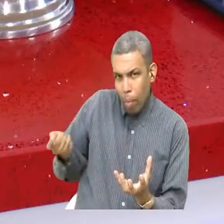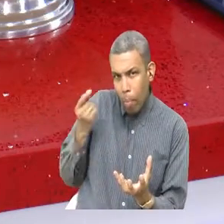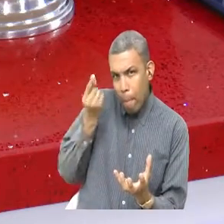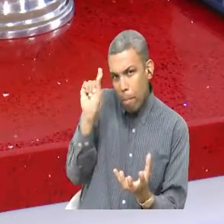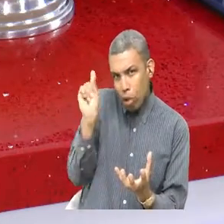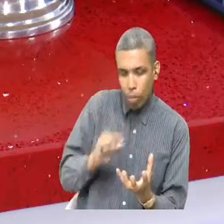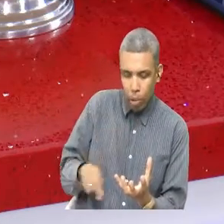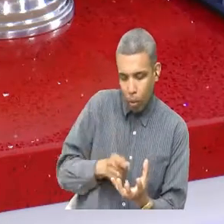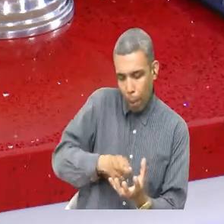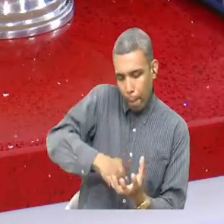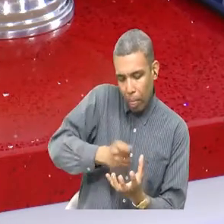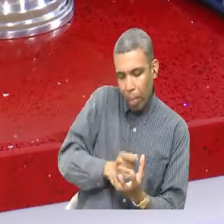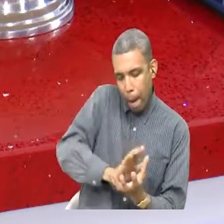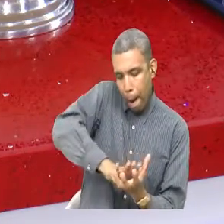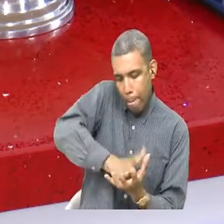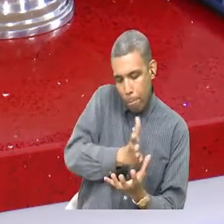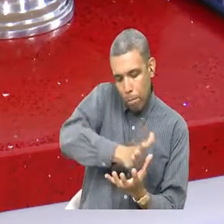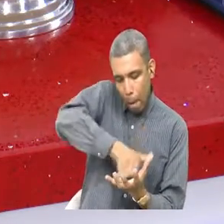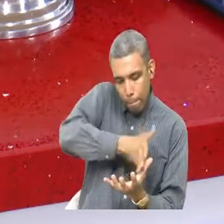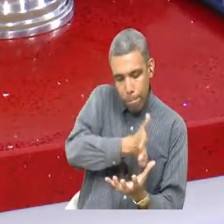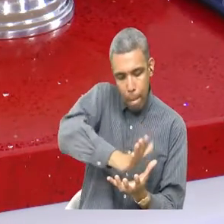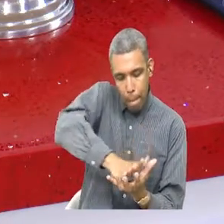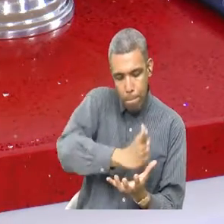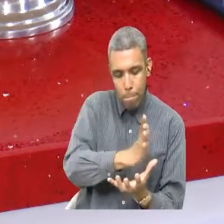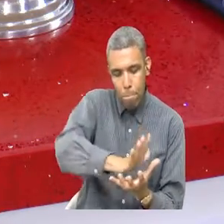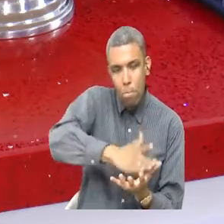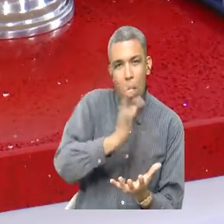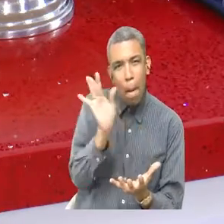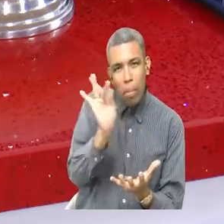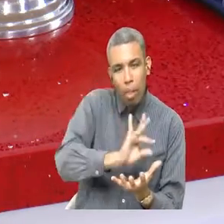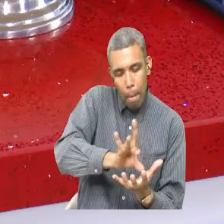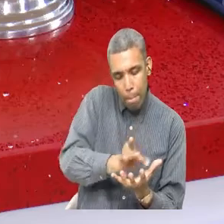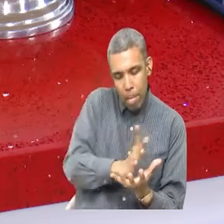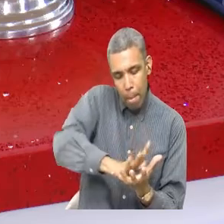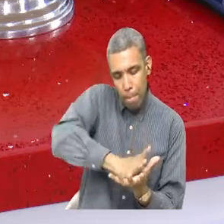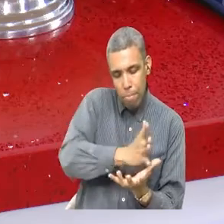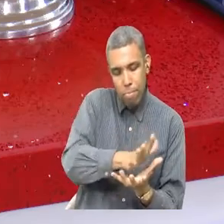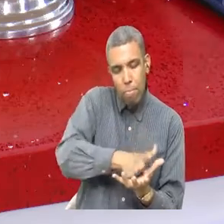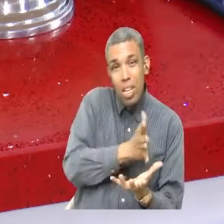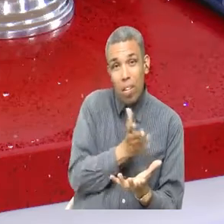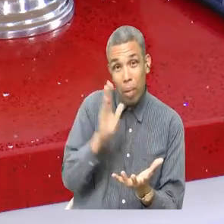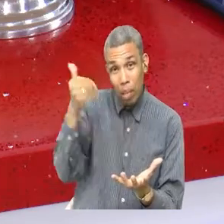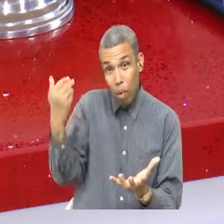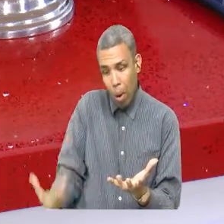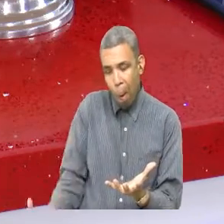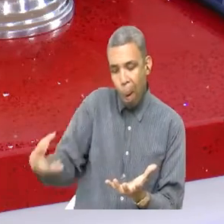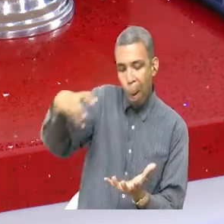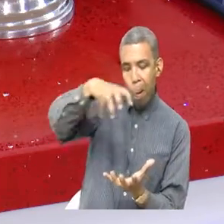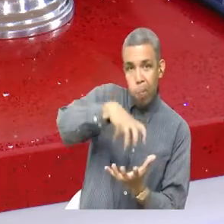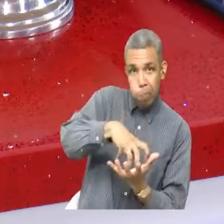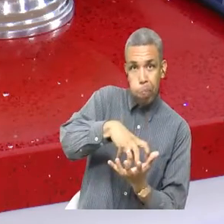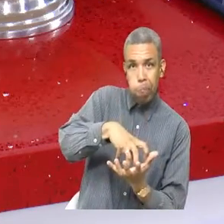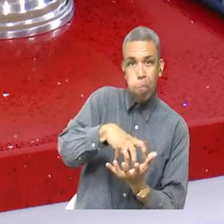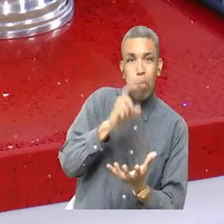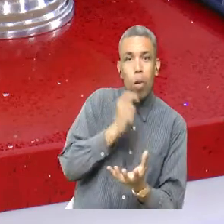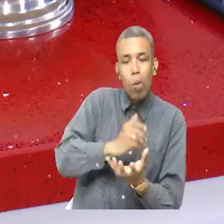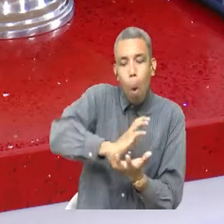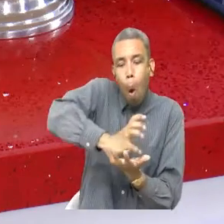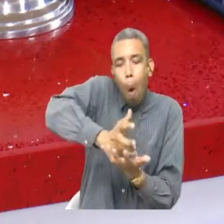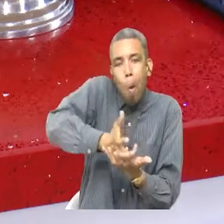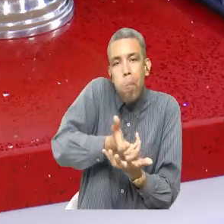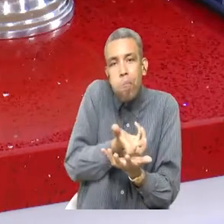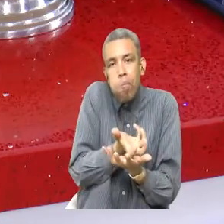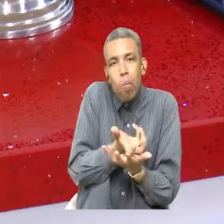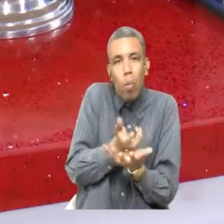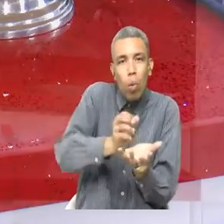mezcla como esperábamos, el problema va a ser que la galleta se suba. Entonces, si quiere, adicionarle en la base las